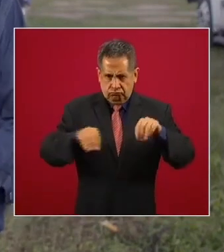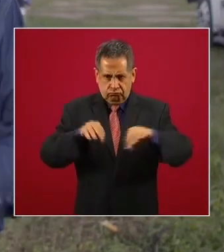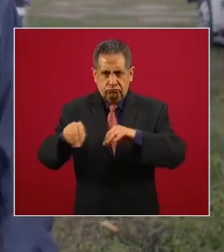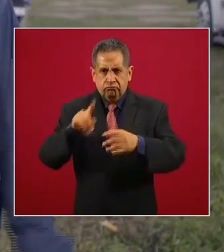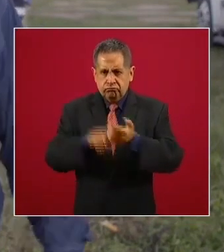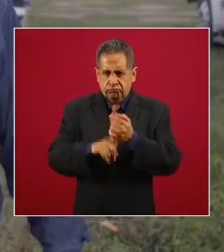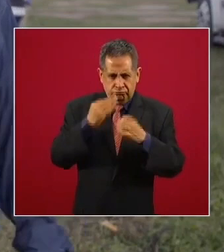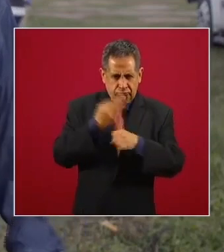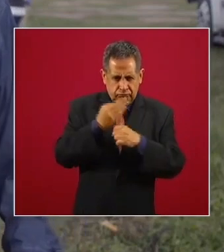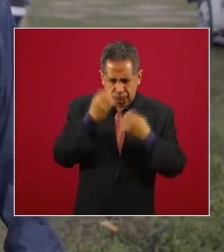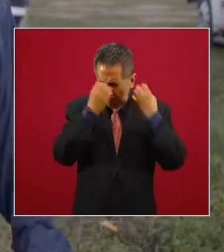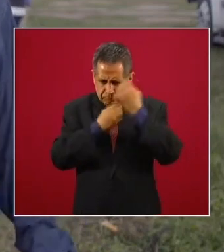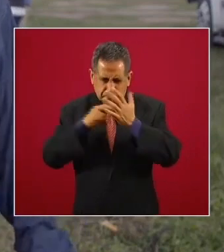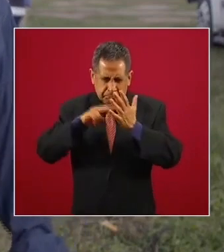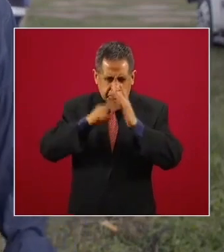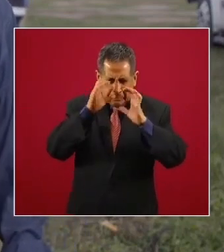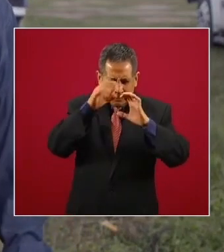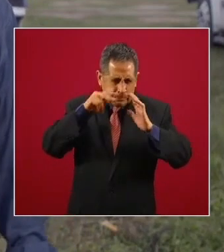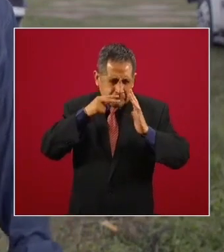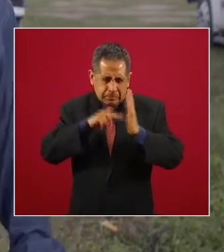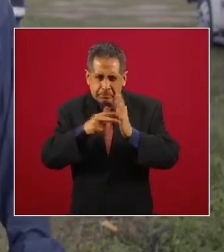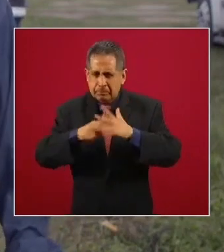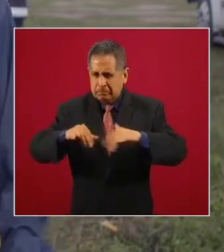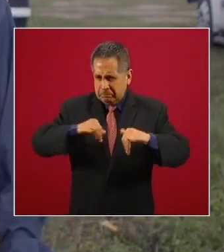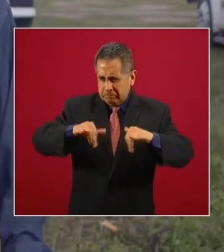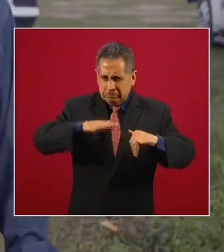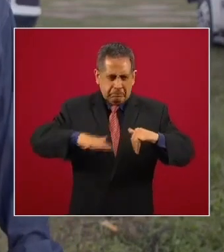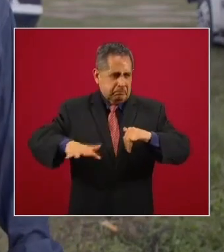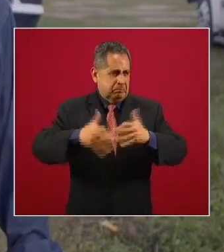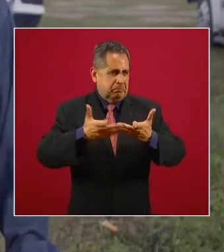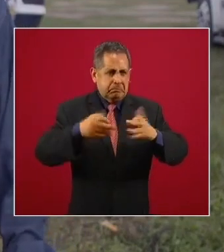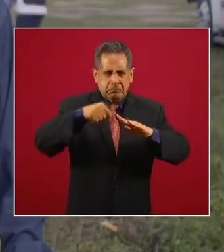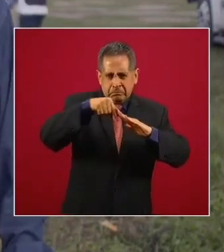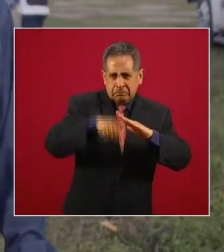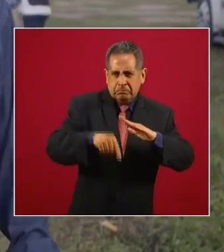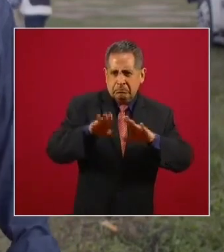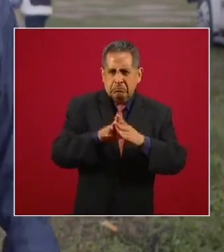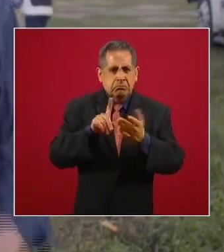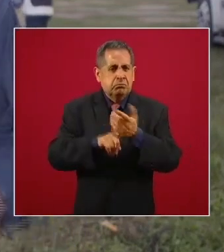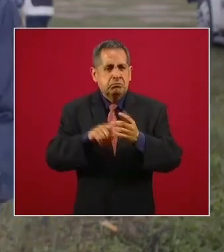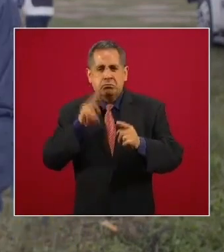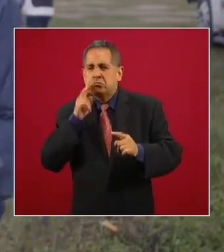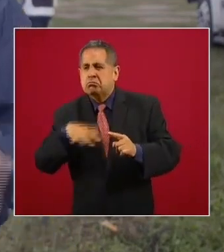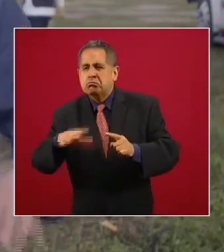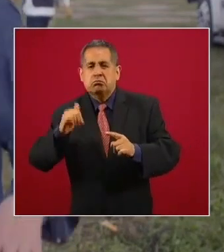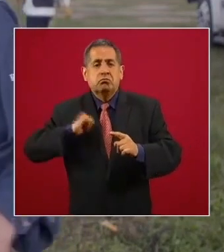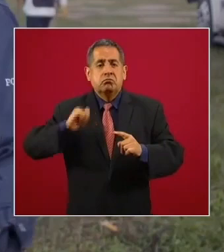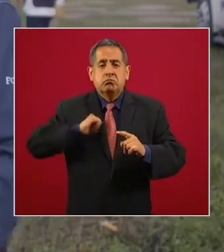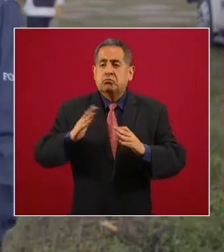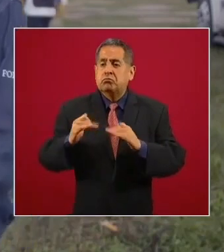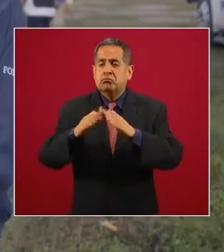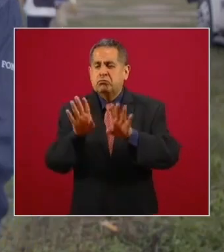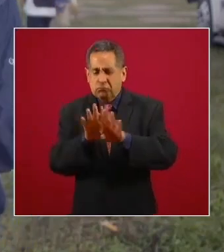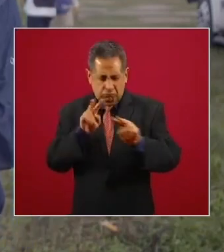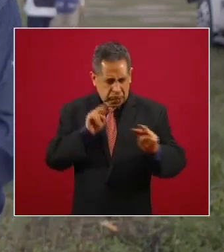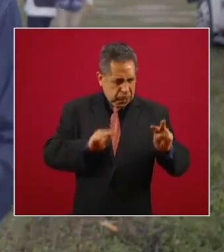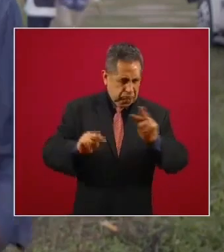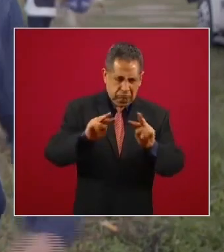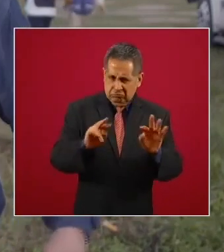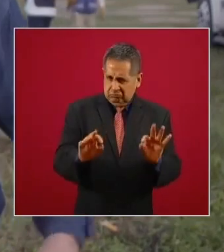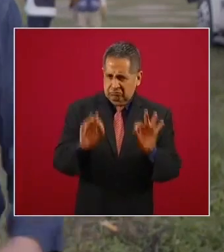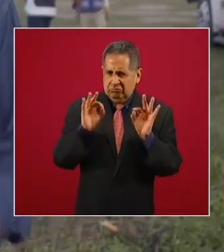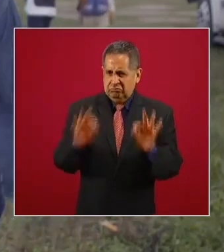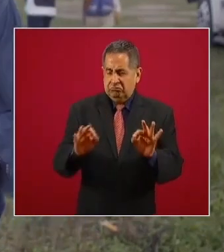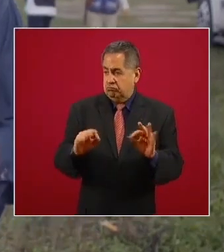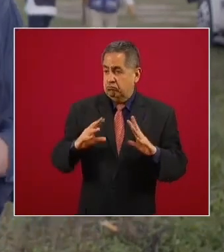es realizar todos los estudios a detalle, geofísicos, antropológicos, arqueológicos, y ir arreglando todo para tener ya un